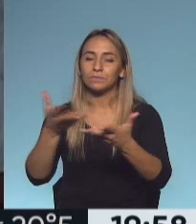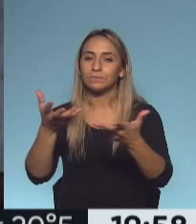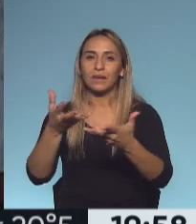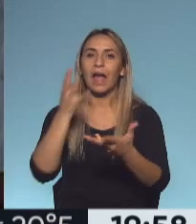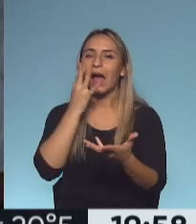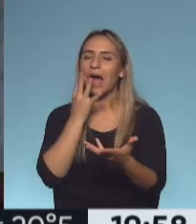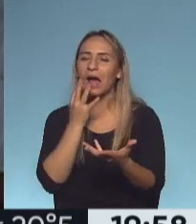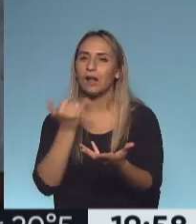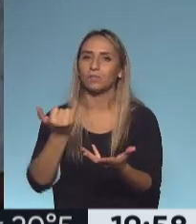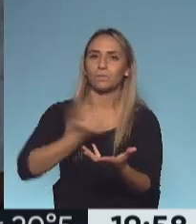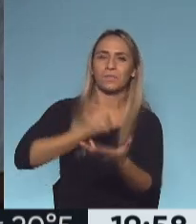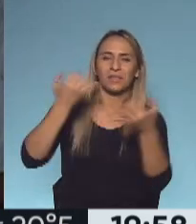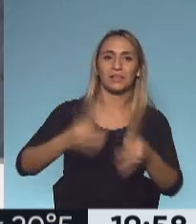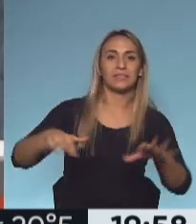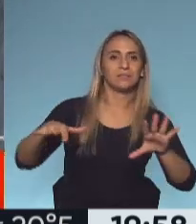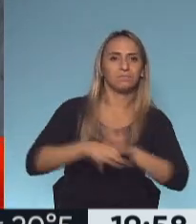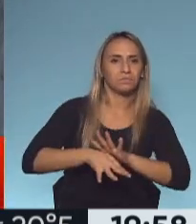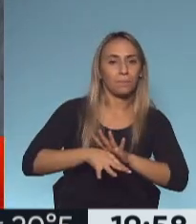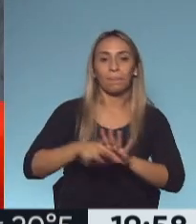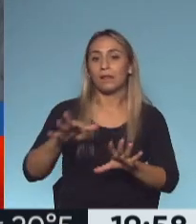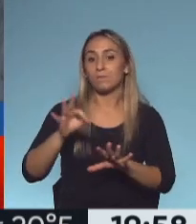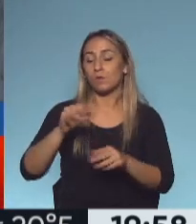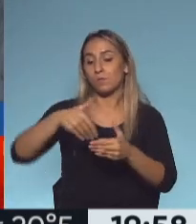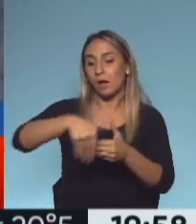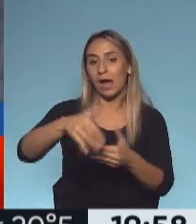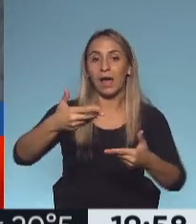parecido a las certezas, algo más parecido a los anuncios que se escucharán en las próximas horas, en los próximos días.